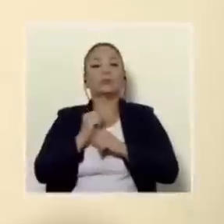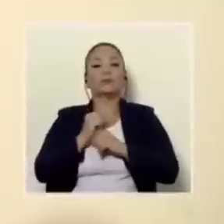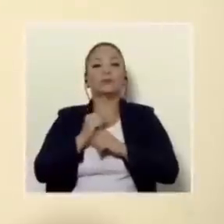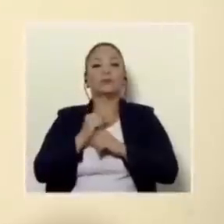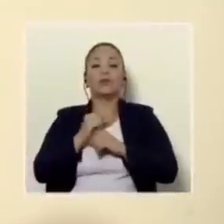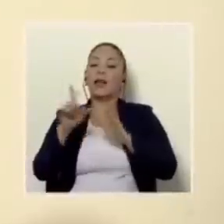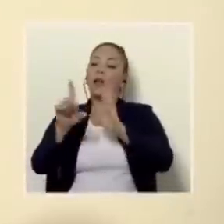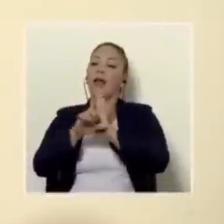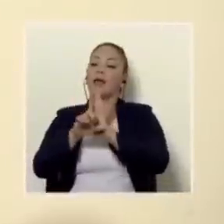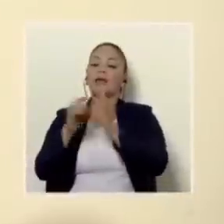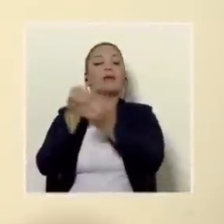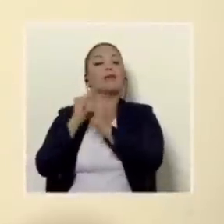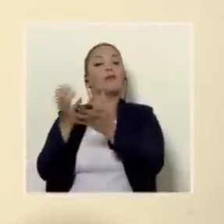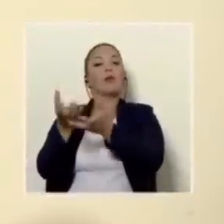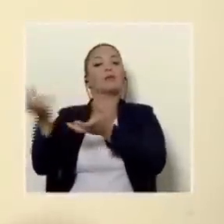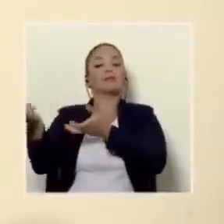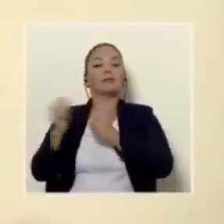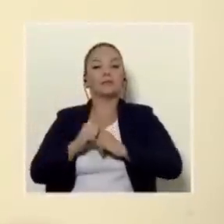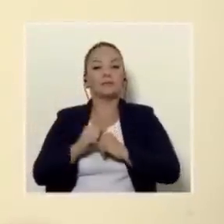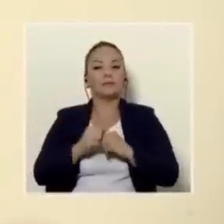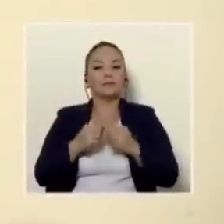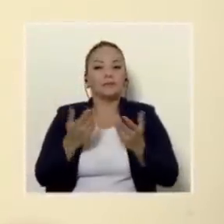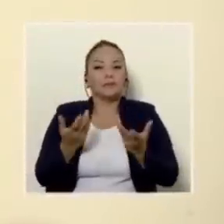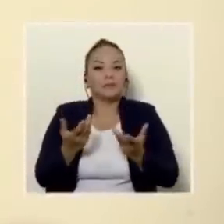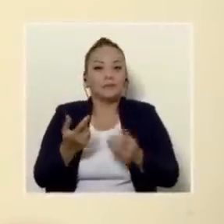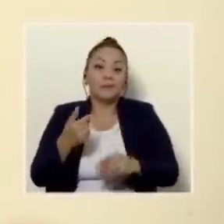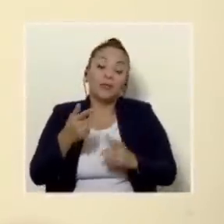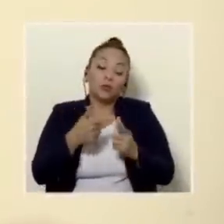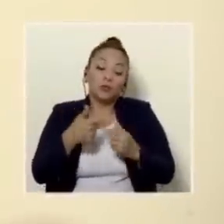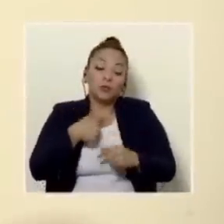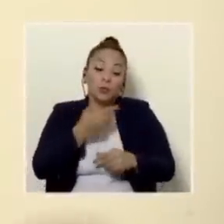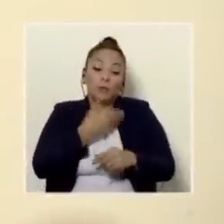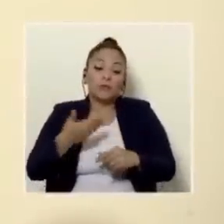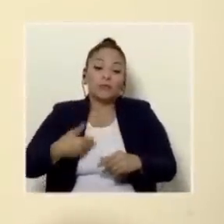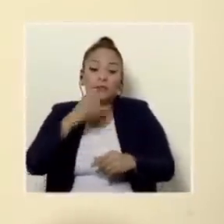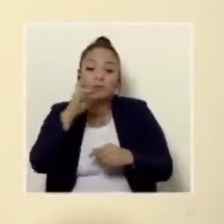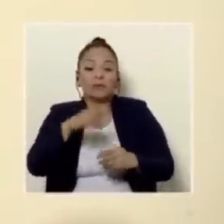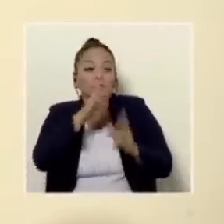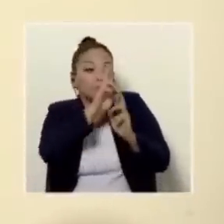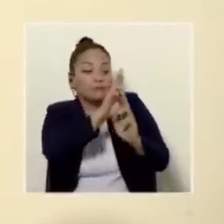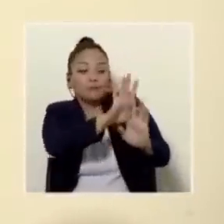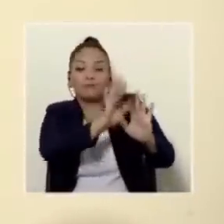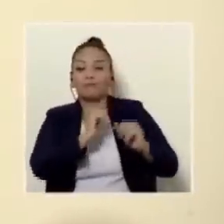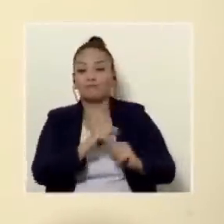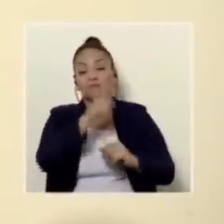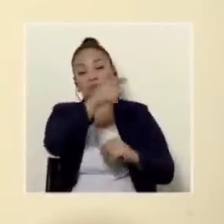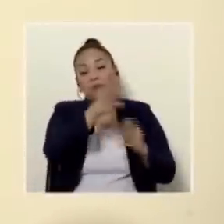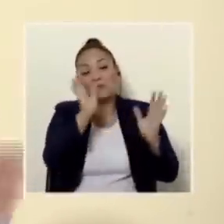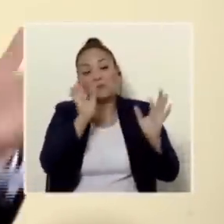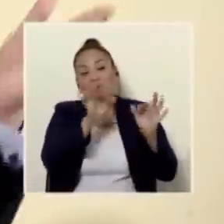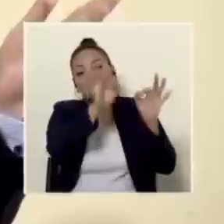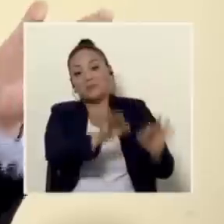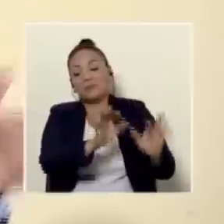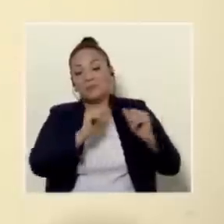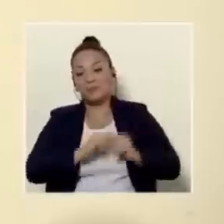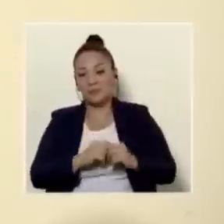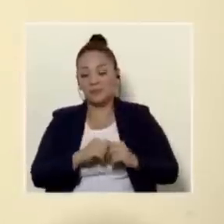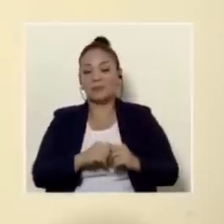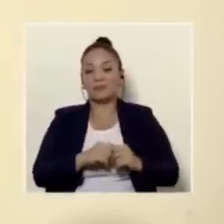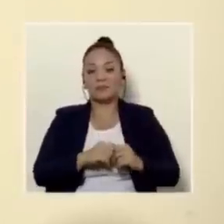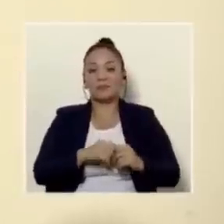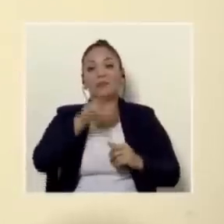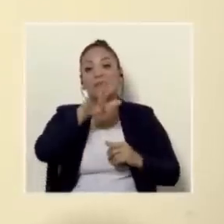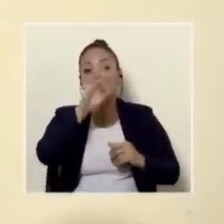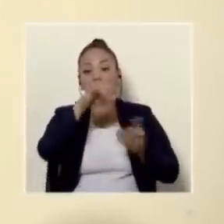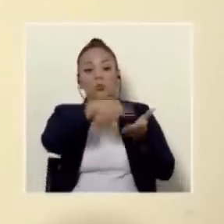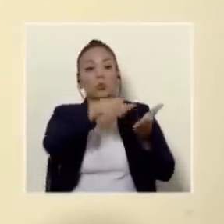ley individual. Y el presidente de la República es súper respetuoso. Ellos los resellaron, más de